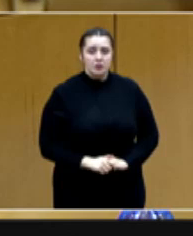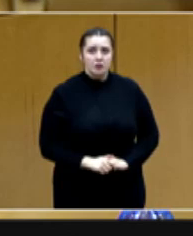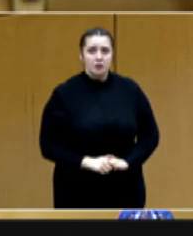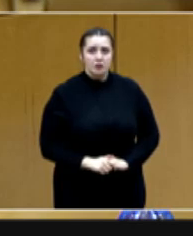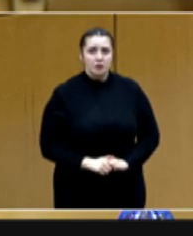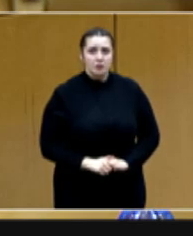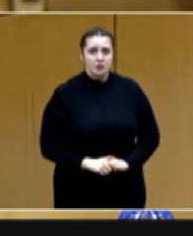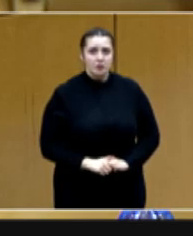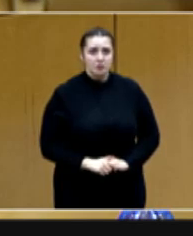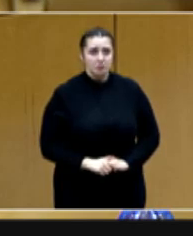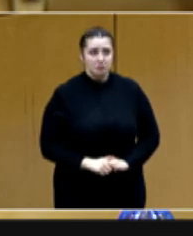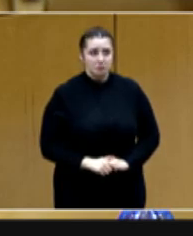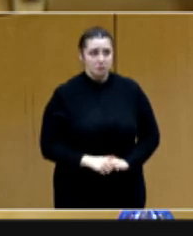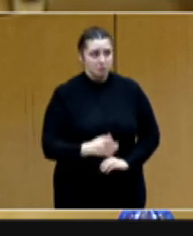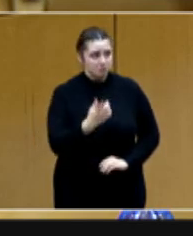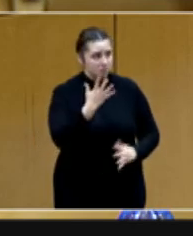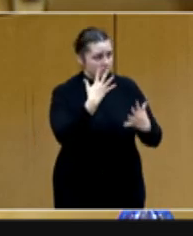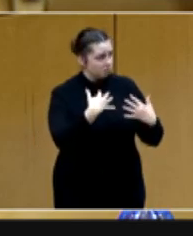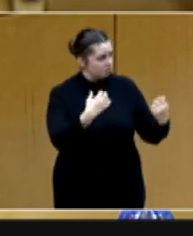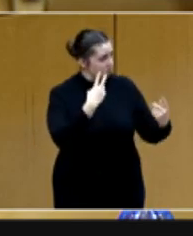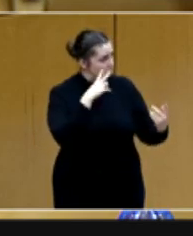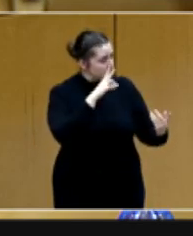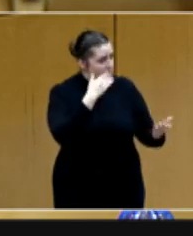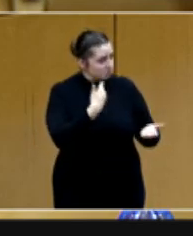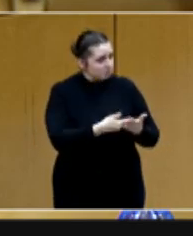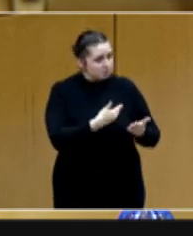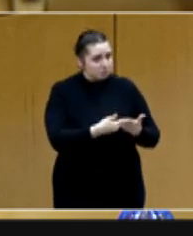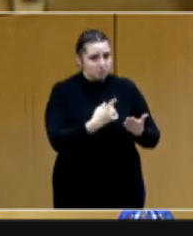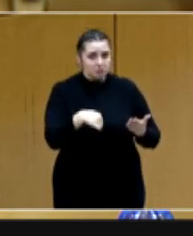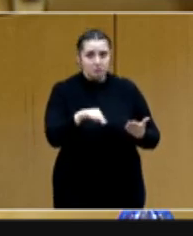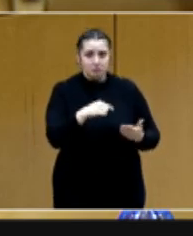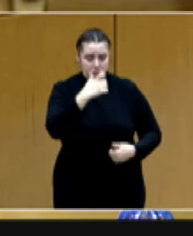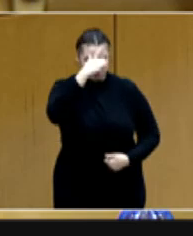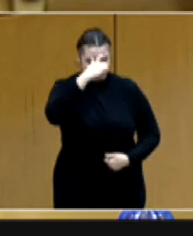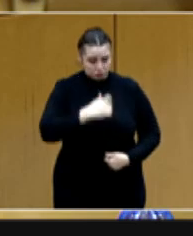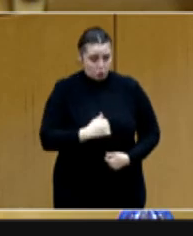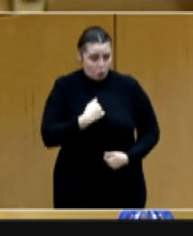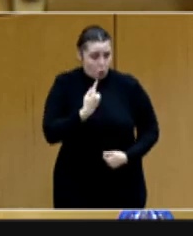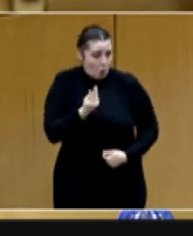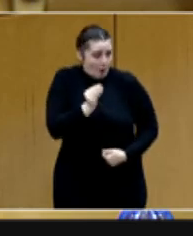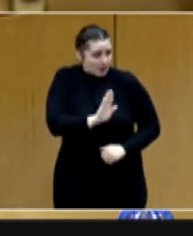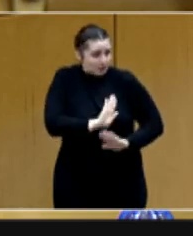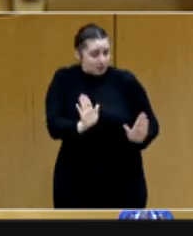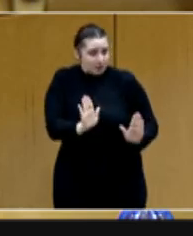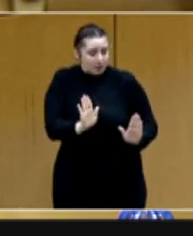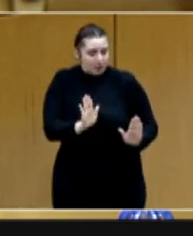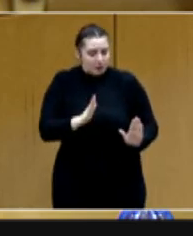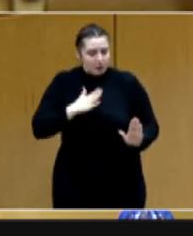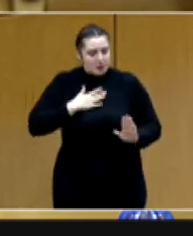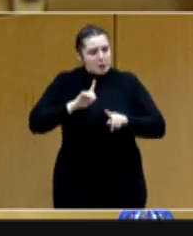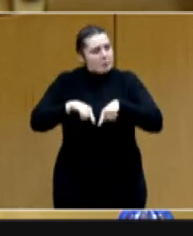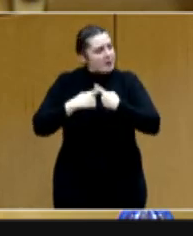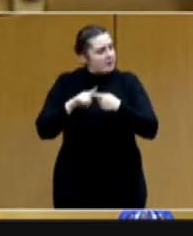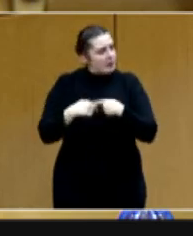Cómo verán como verán ustedes soy uno más mi familia